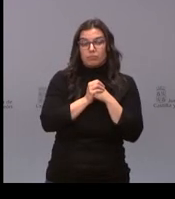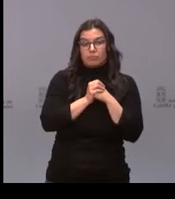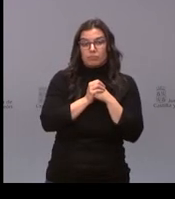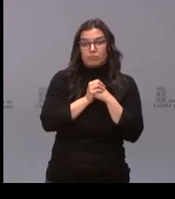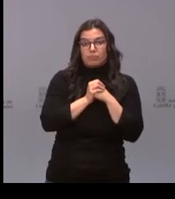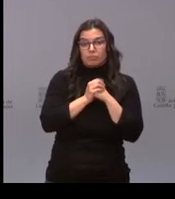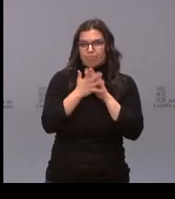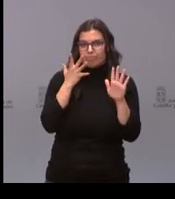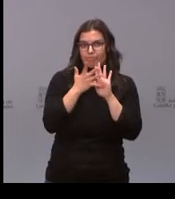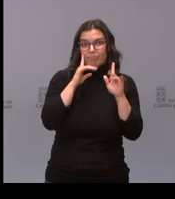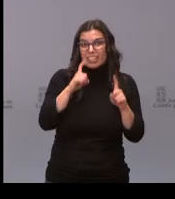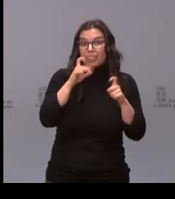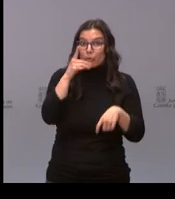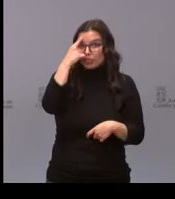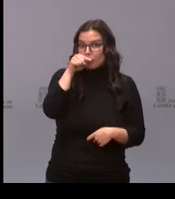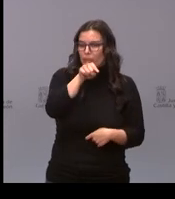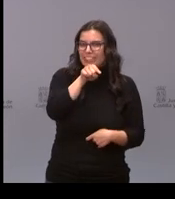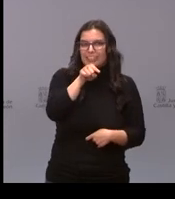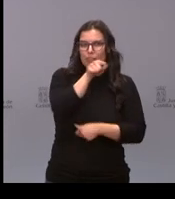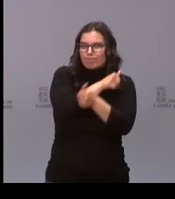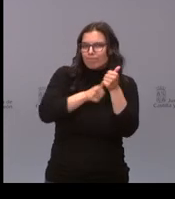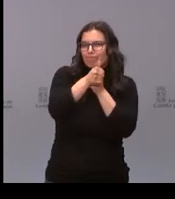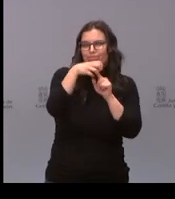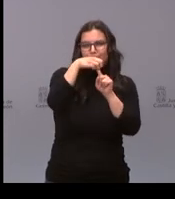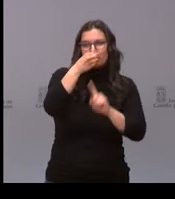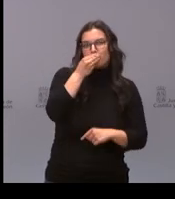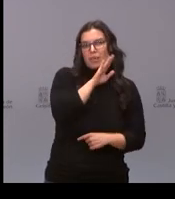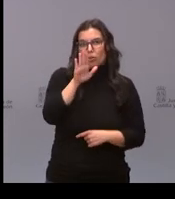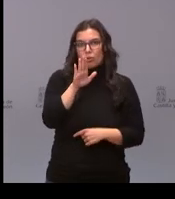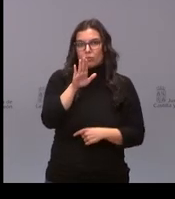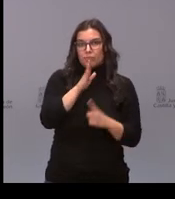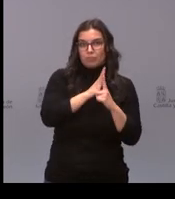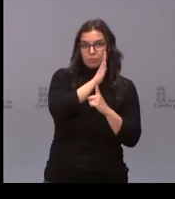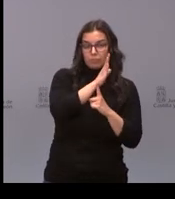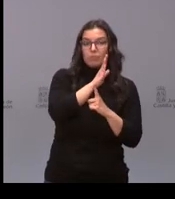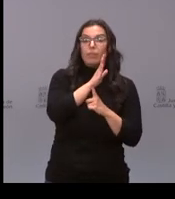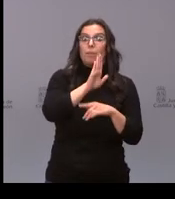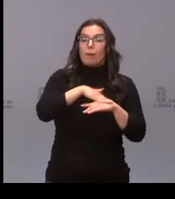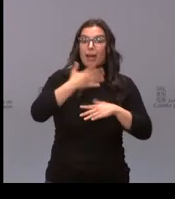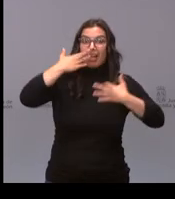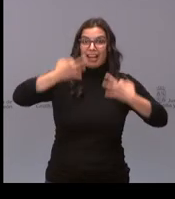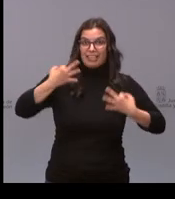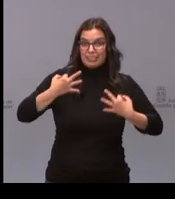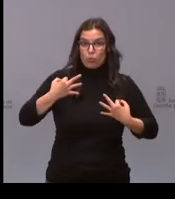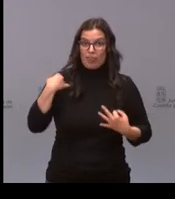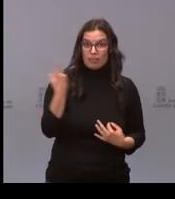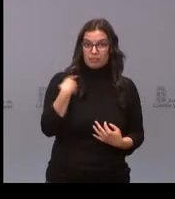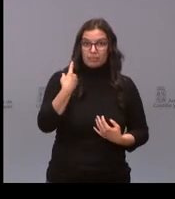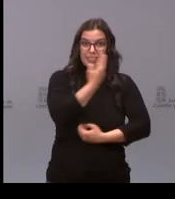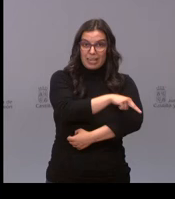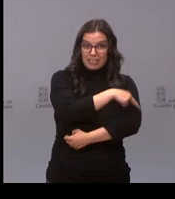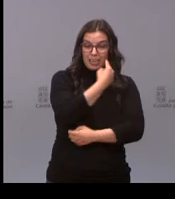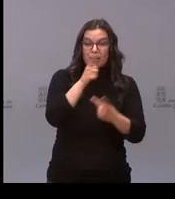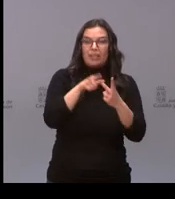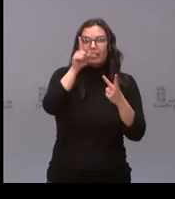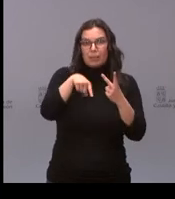en la vacunación, porque sabemos que eso es la mejor forma, por un lado, de garantizar la seguridad sanitaria y, por otro